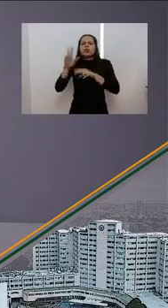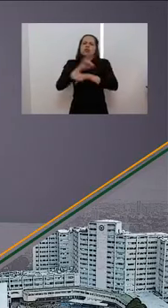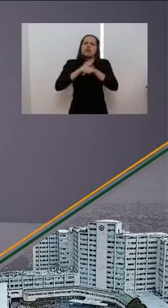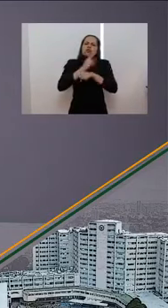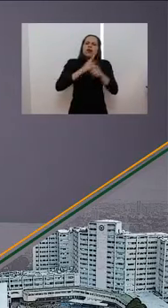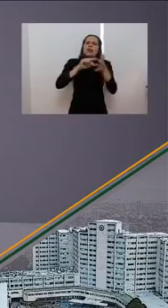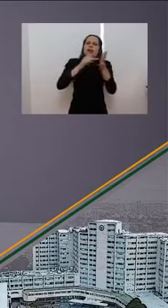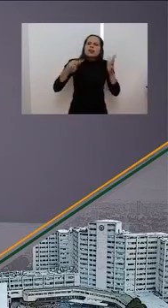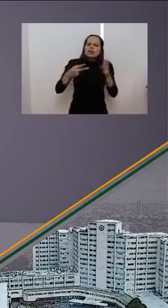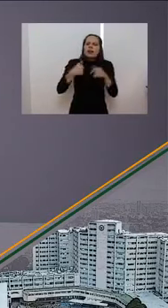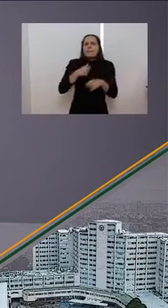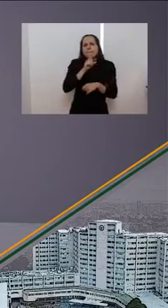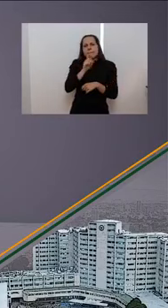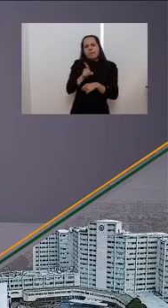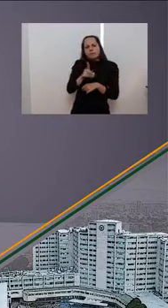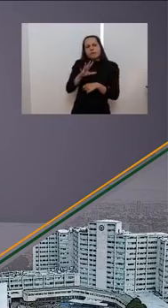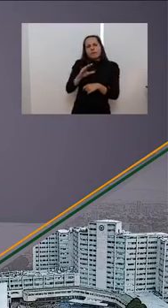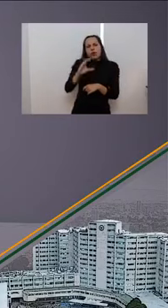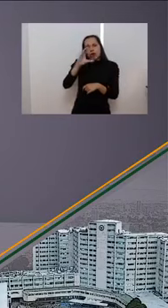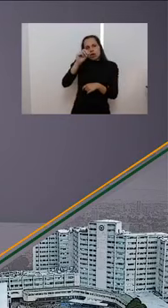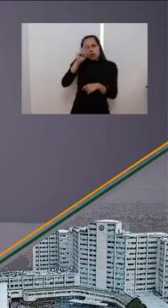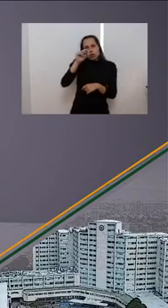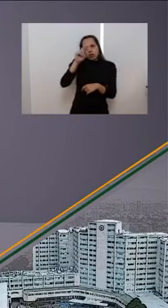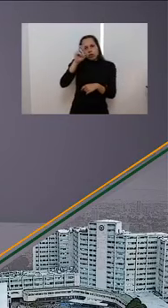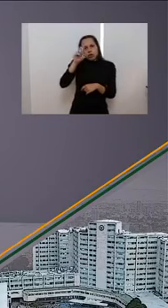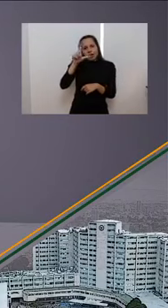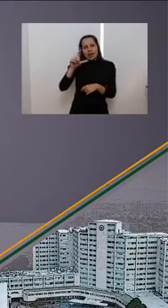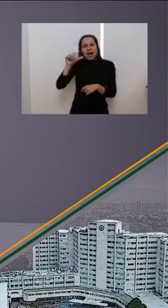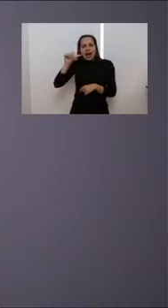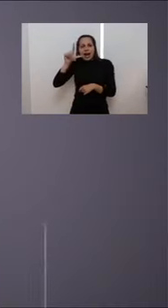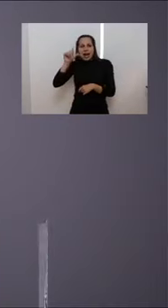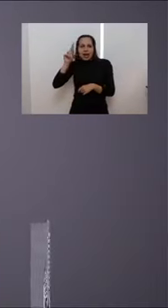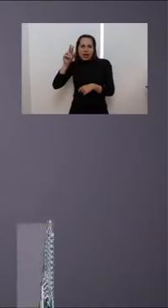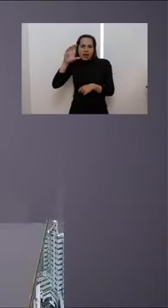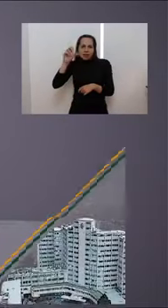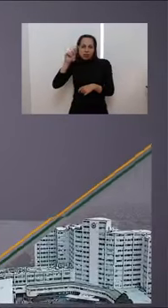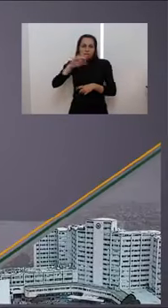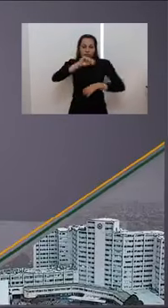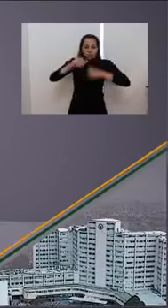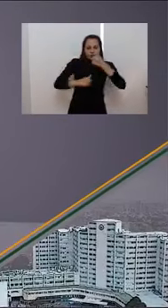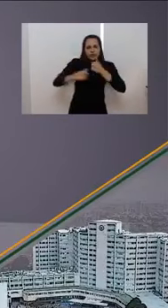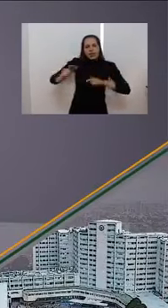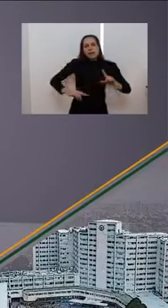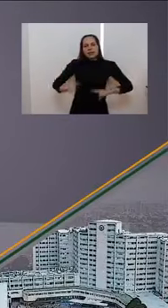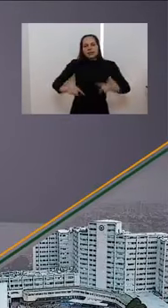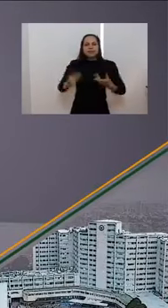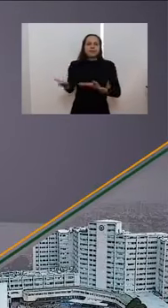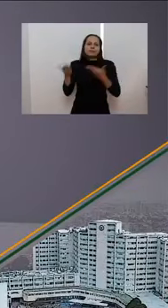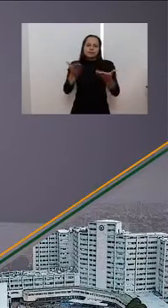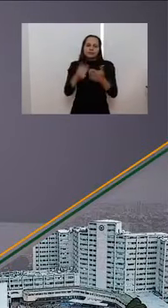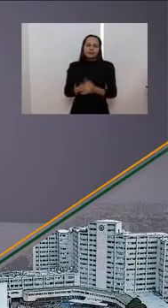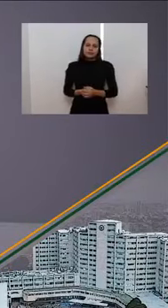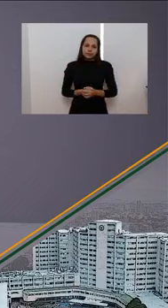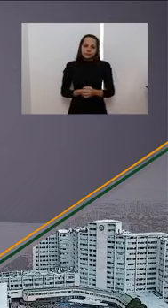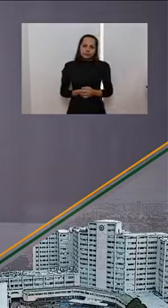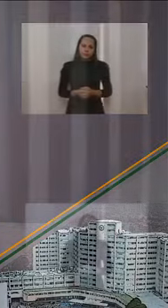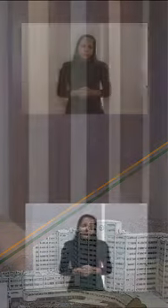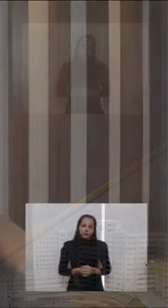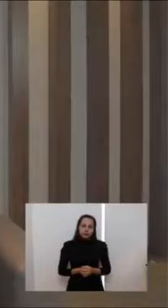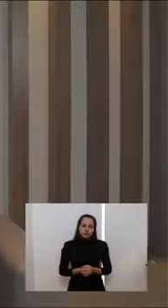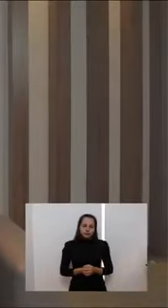esta pregunta es para el coronel carlos alarcón subdirector administrativo le doy la palabra coronel